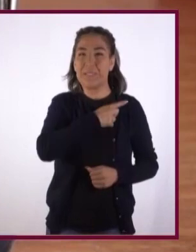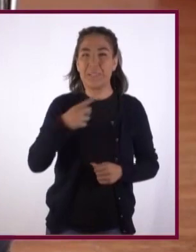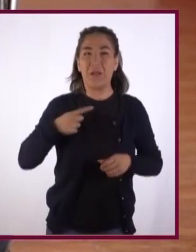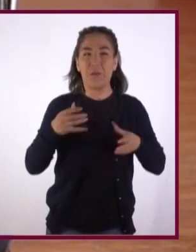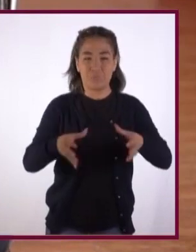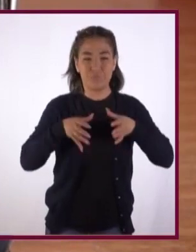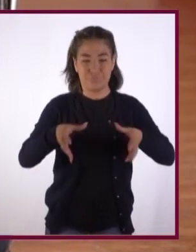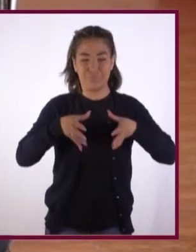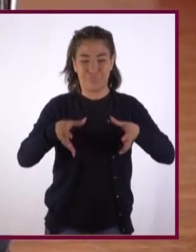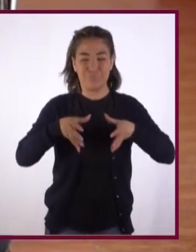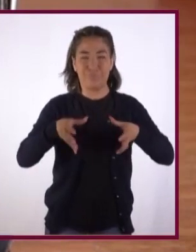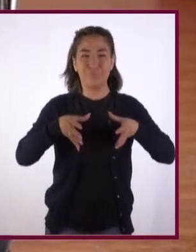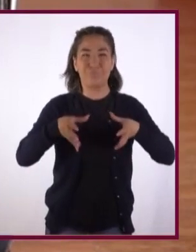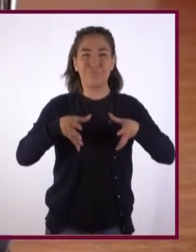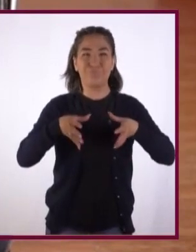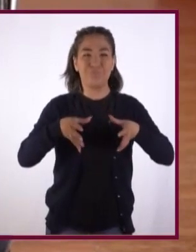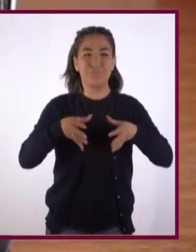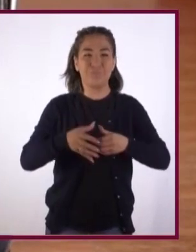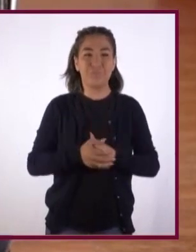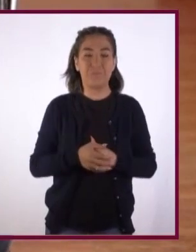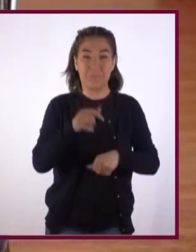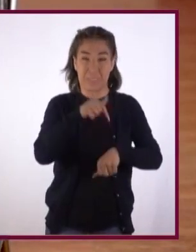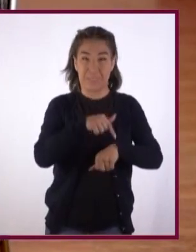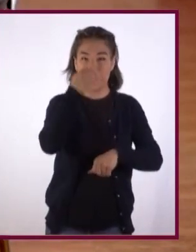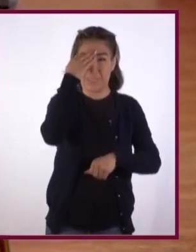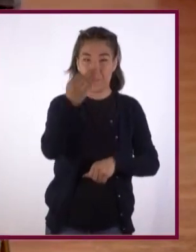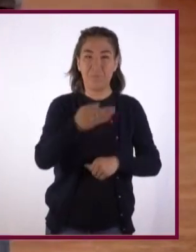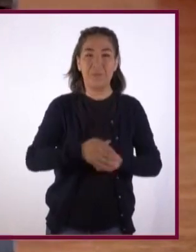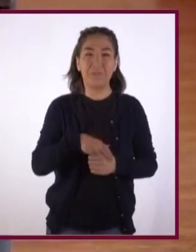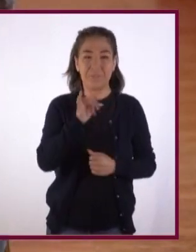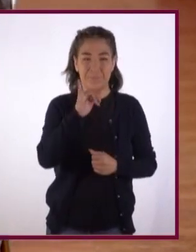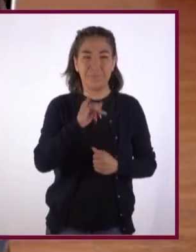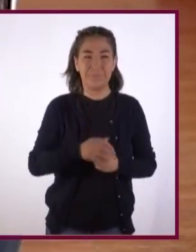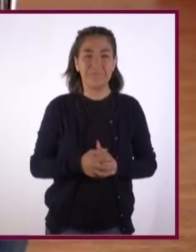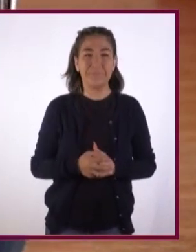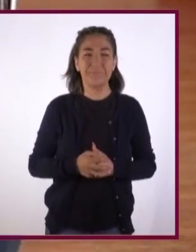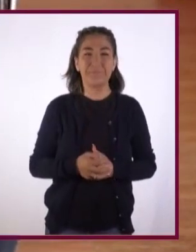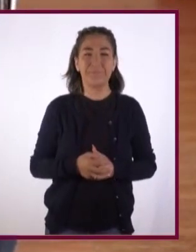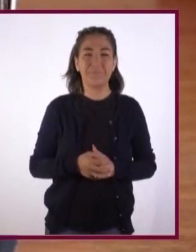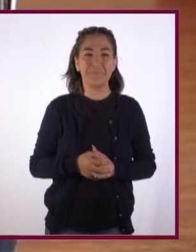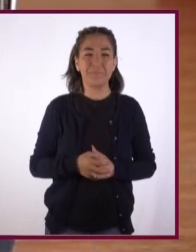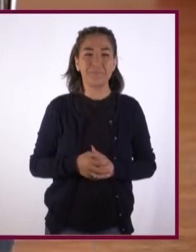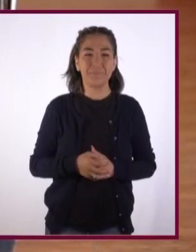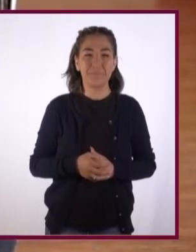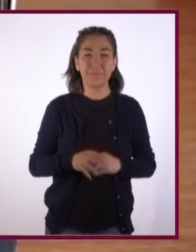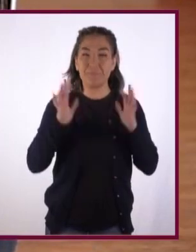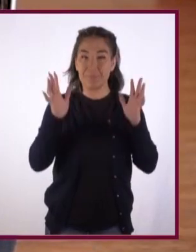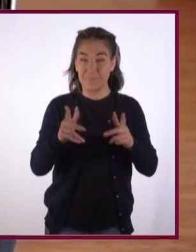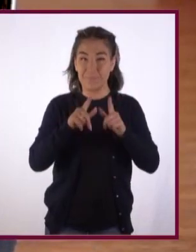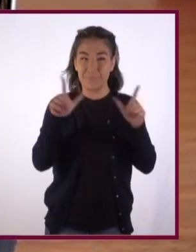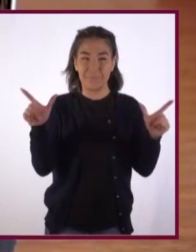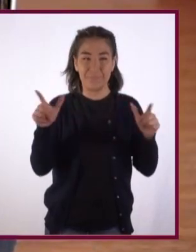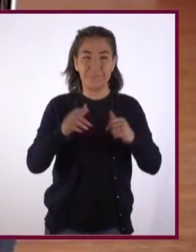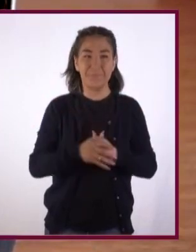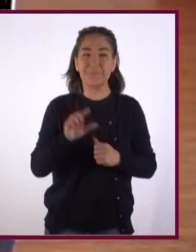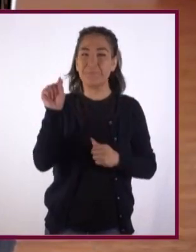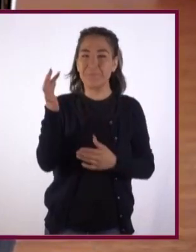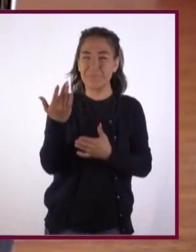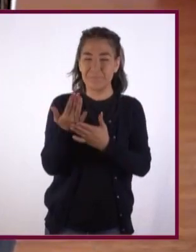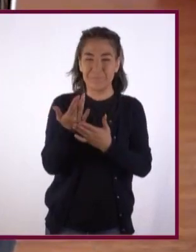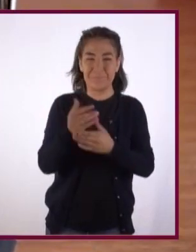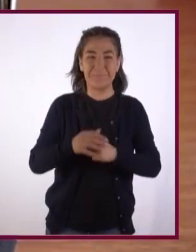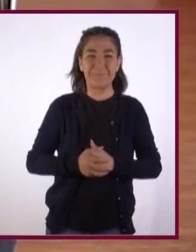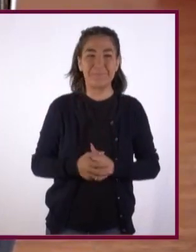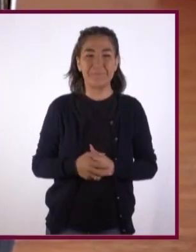que agitar 2 minutos. este ¿Quieres recipiente. que cuente el tiempo? Por favor, 2 Va. minutos. A ver. ¿Lista? Lista. Dame